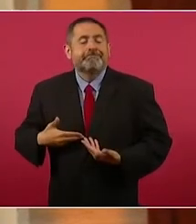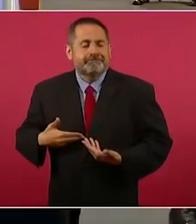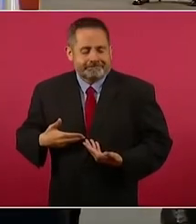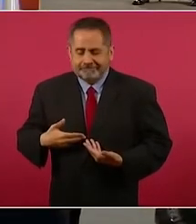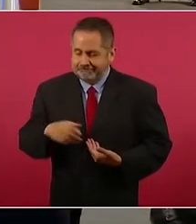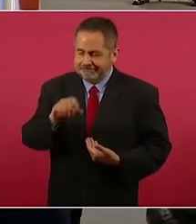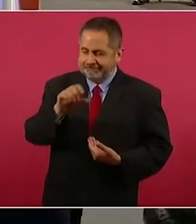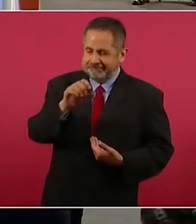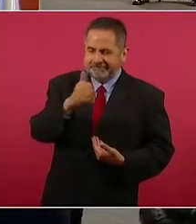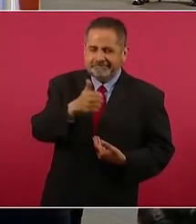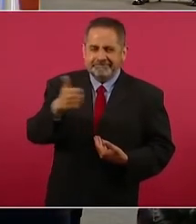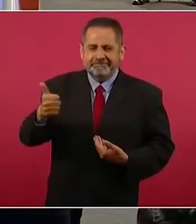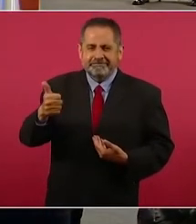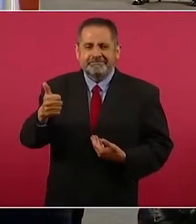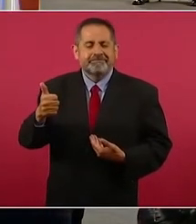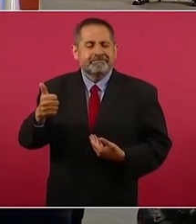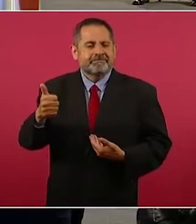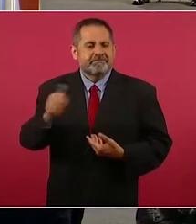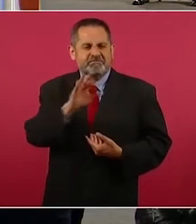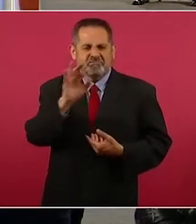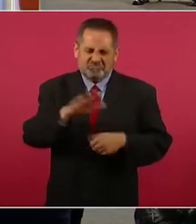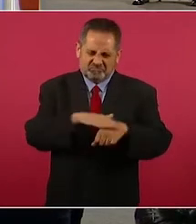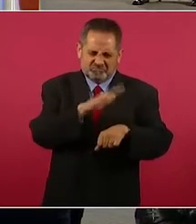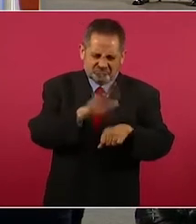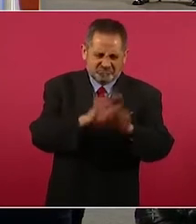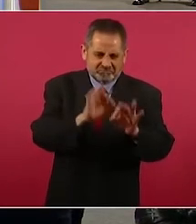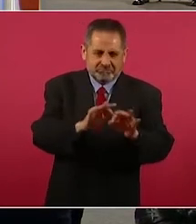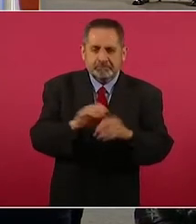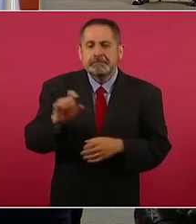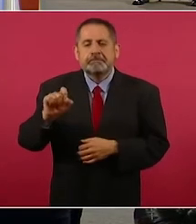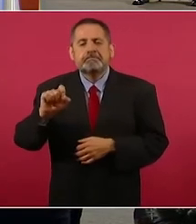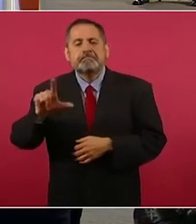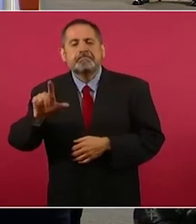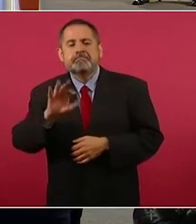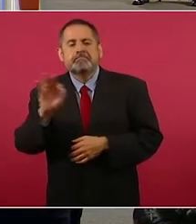66 contra 27.